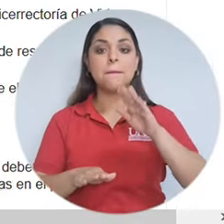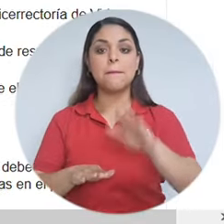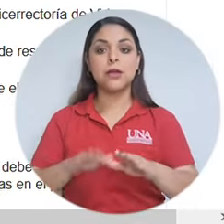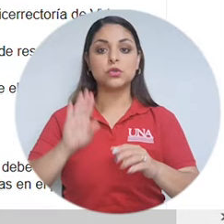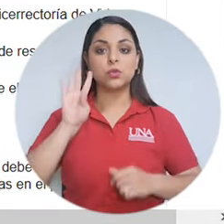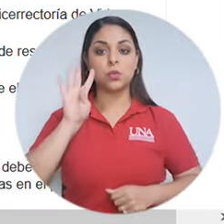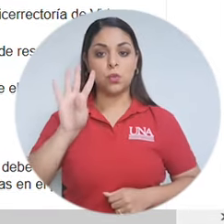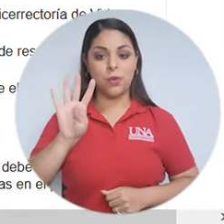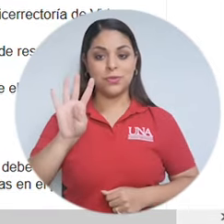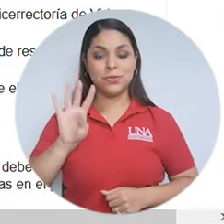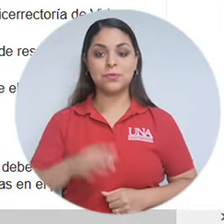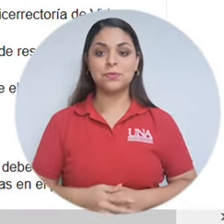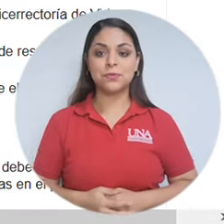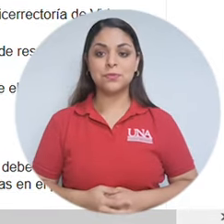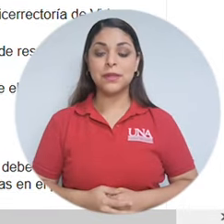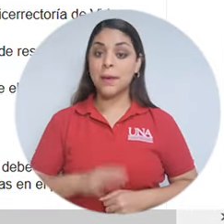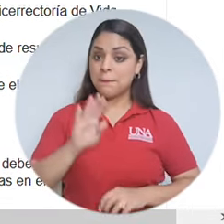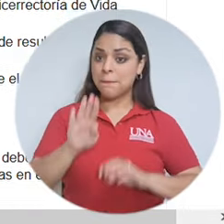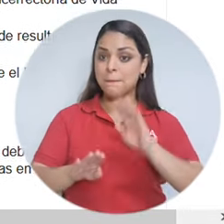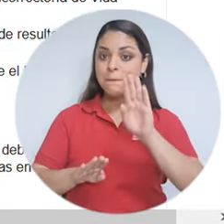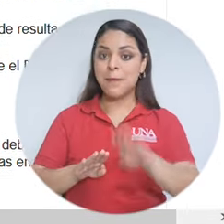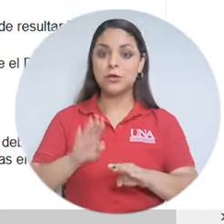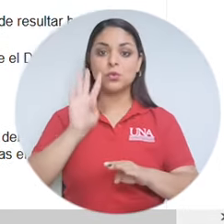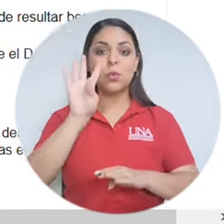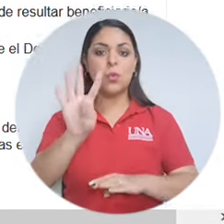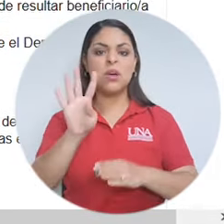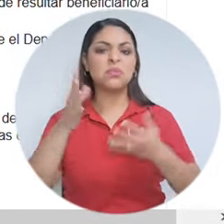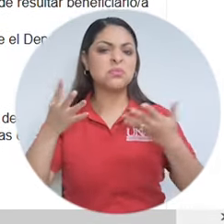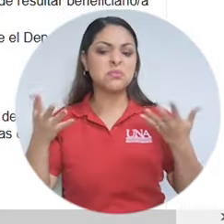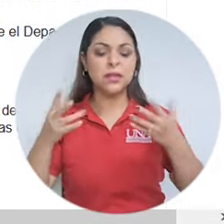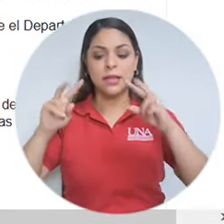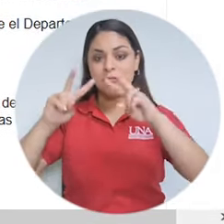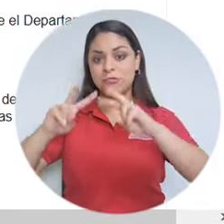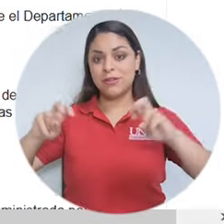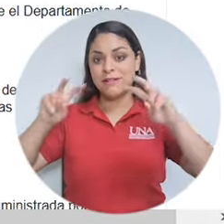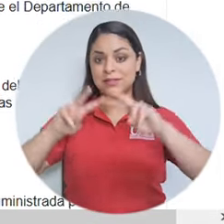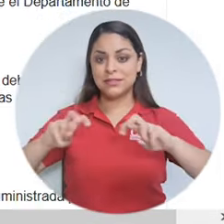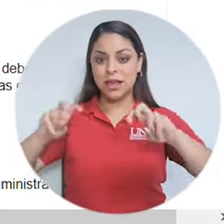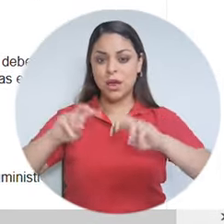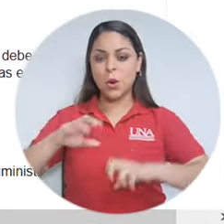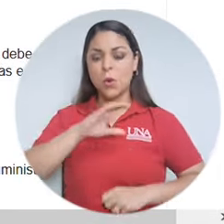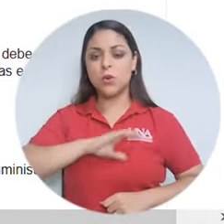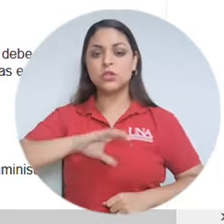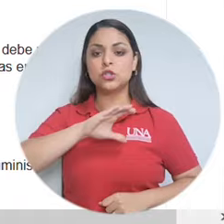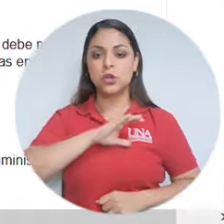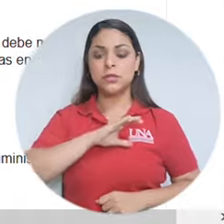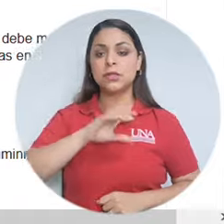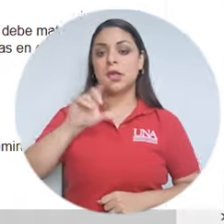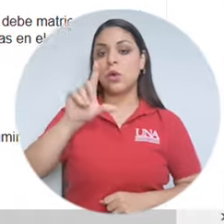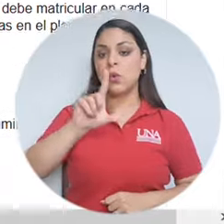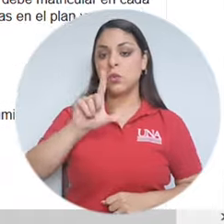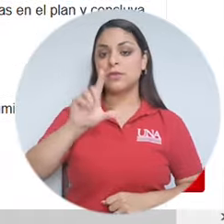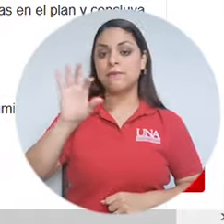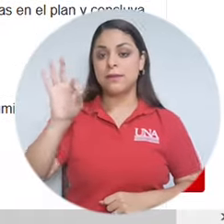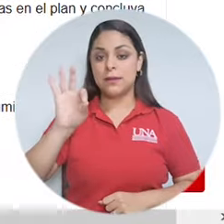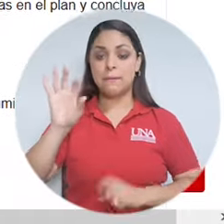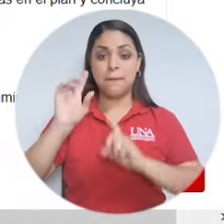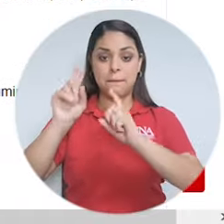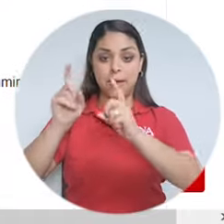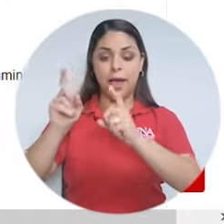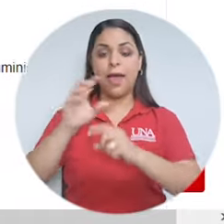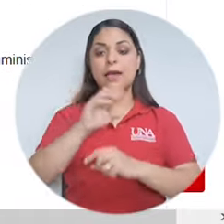Paso 4. En este paso, revise las condiciones de la beca Luis Felipe y la beca Omar